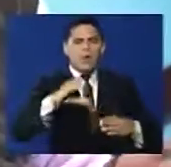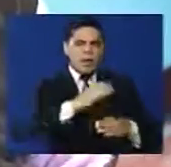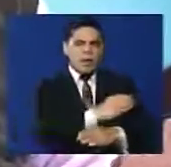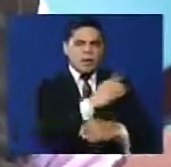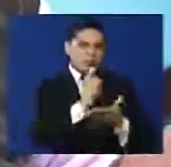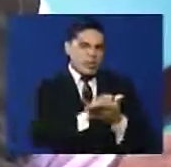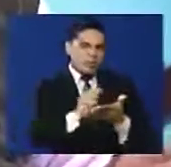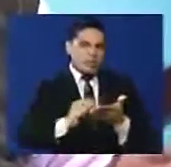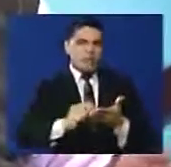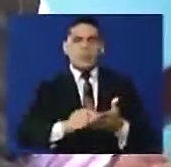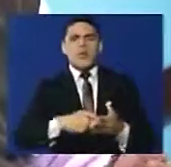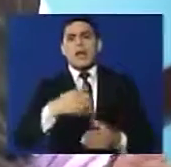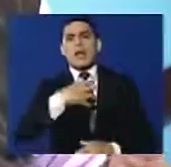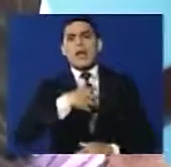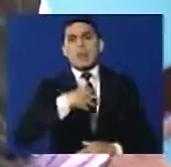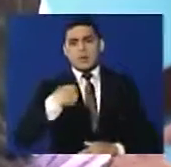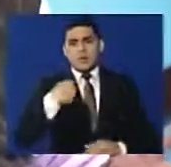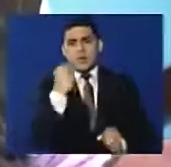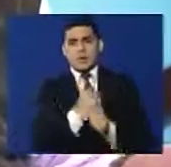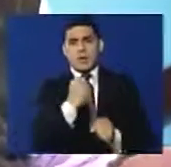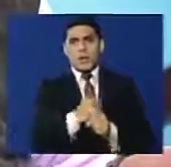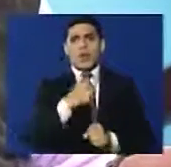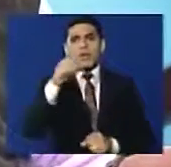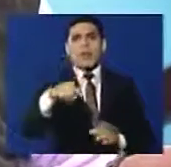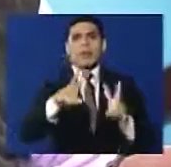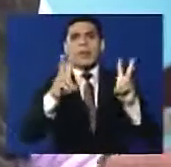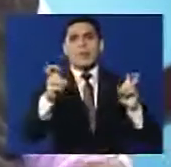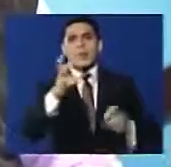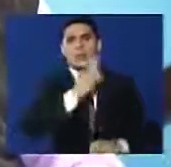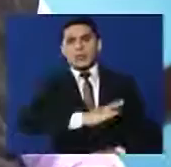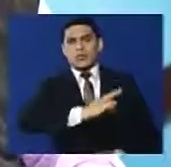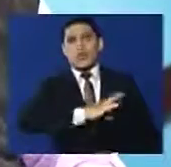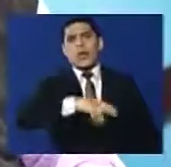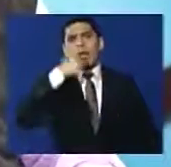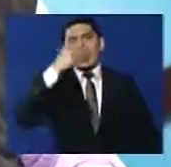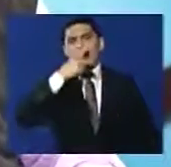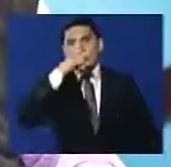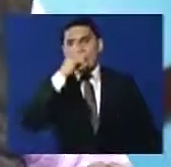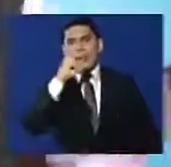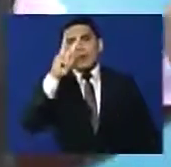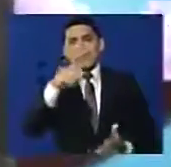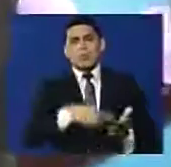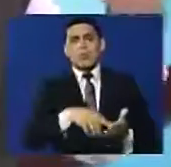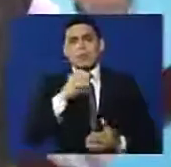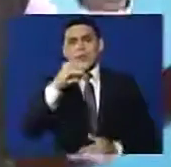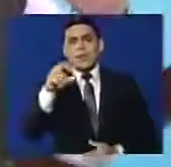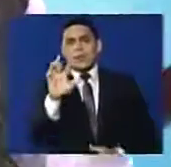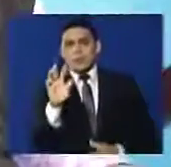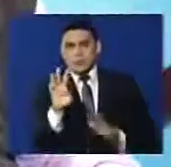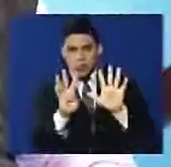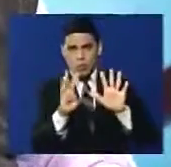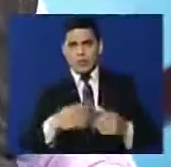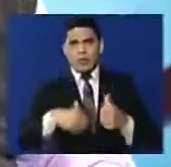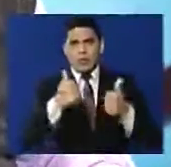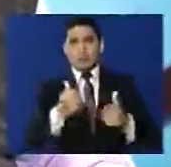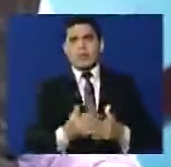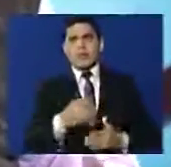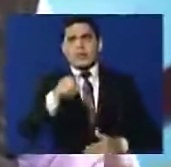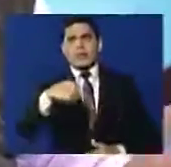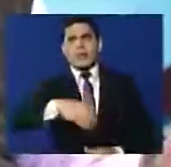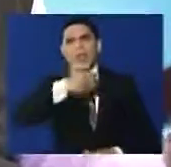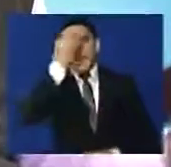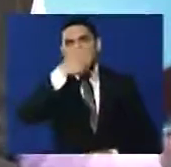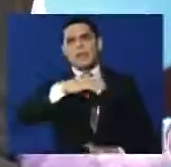pero también he compuesto para el tema social y político, ¿no? Desde el 2009. Y ahorita recientemente, bueno, la canción Mentira Fresca,